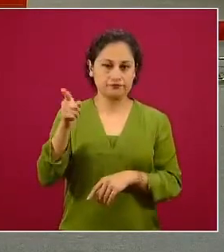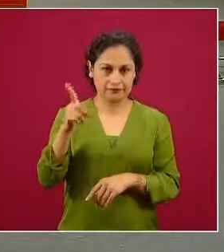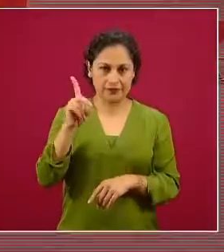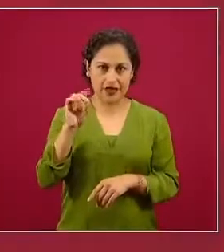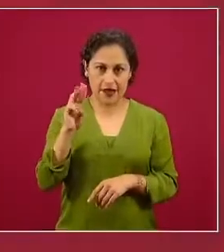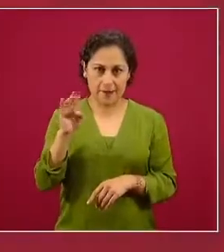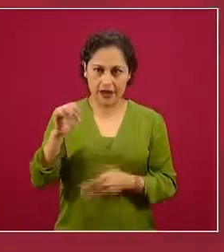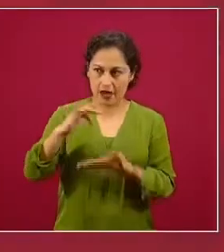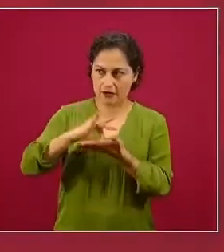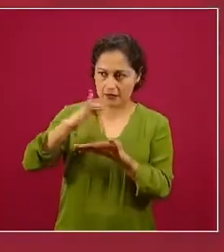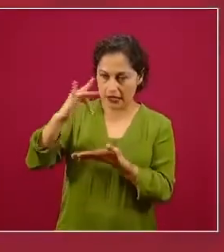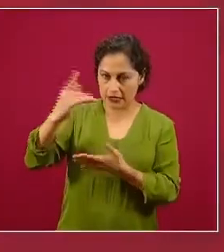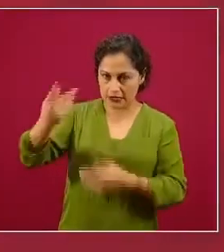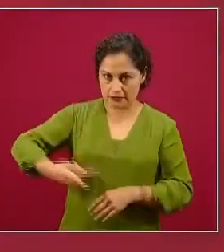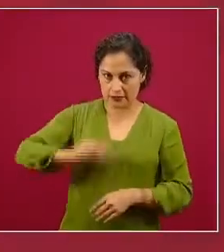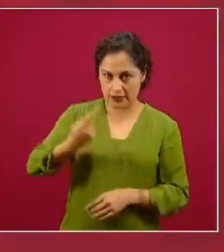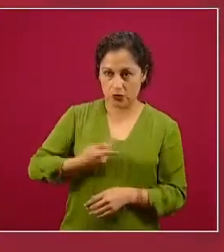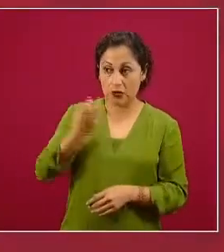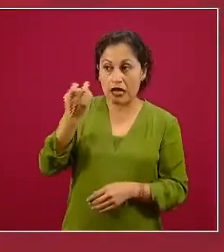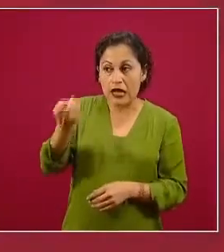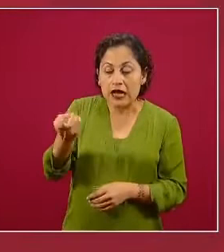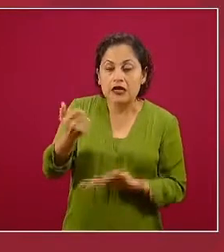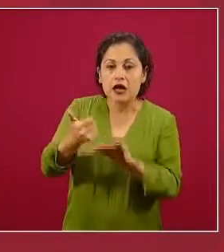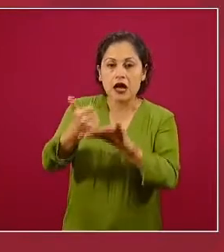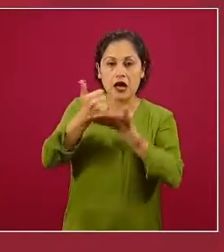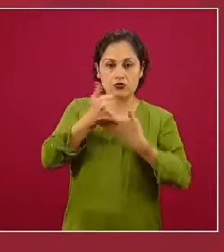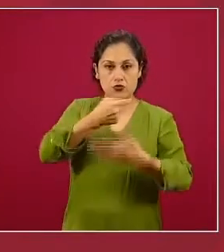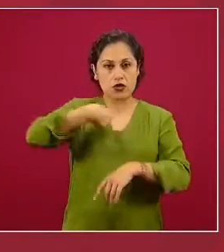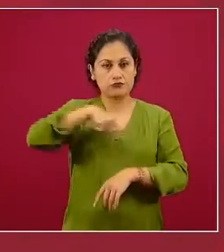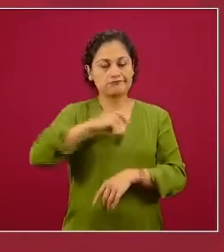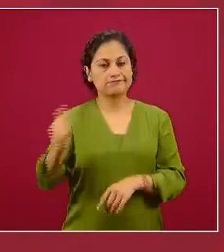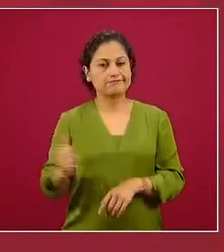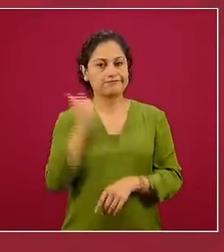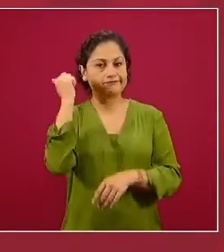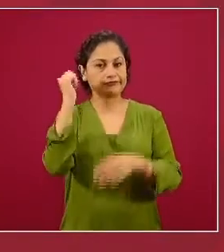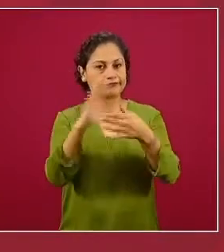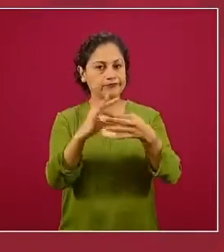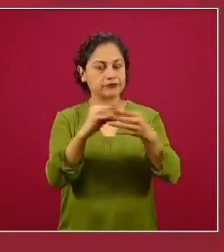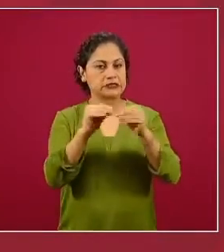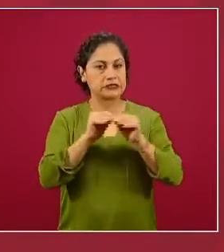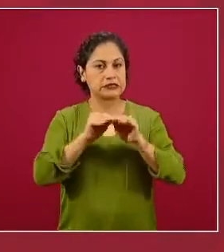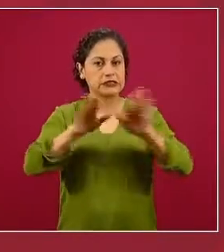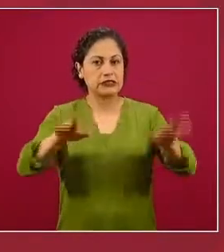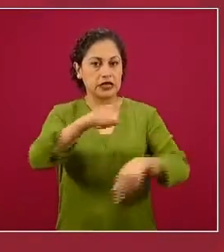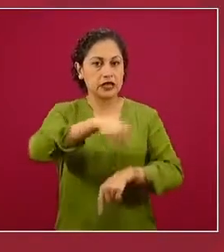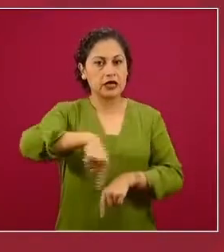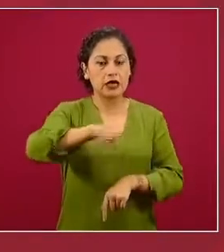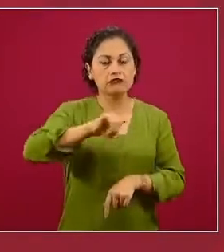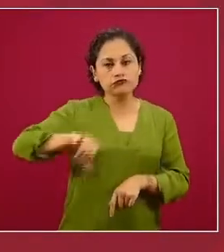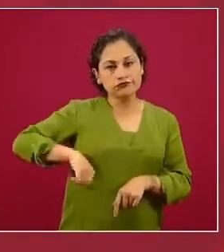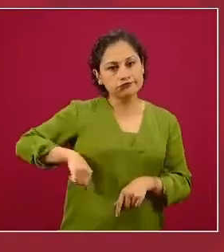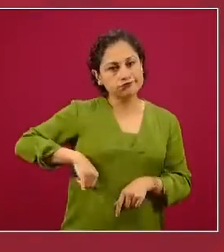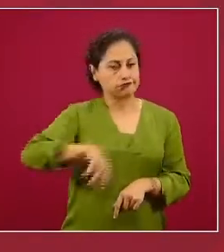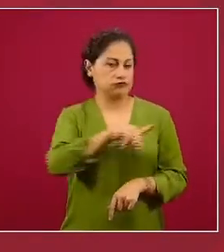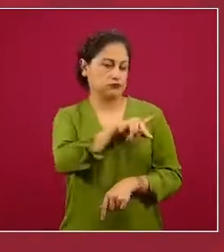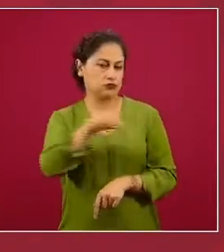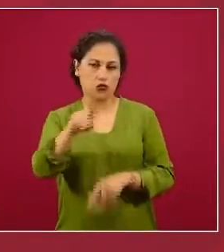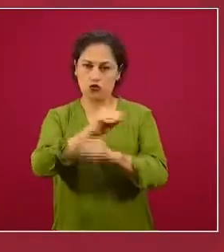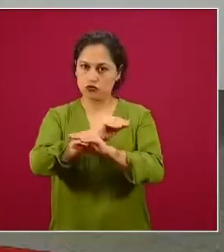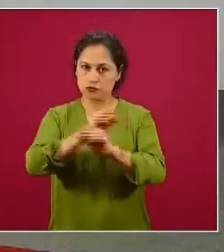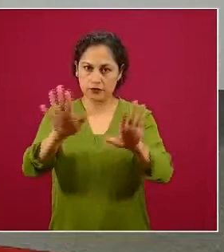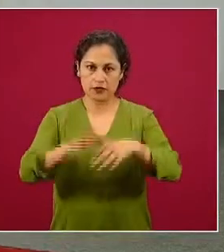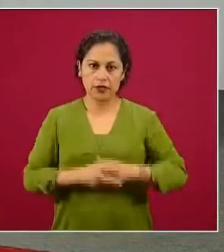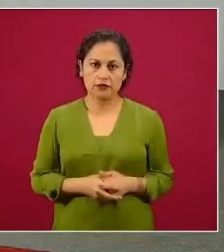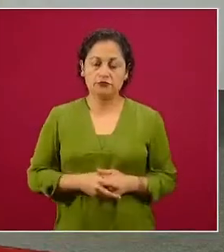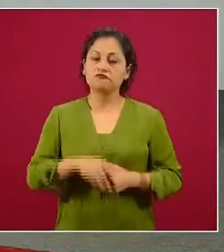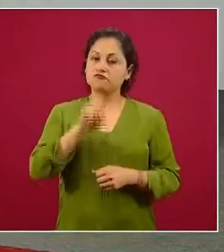porque nos ayuda a aclarar a un tema que es de interés público, de interés de todas y todos, de interés también de